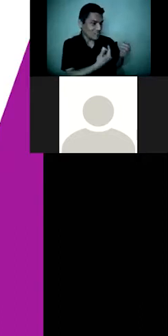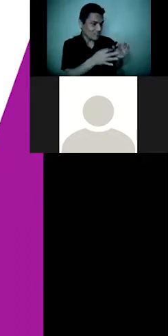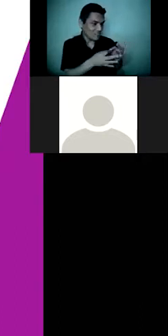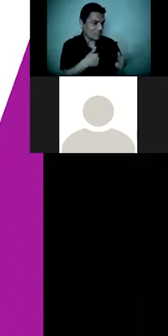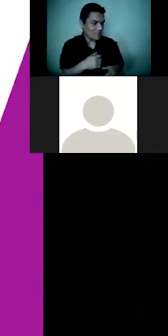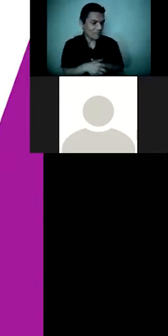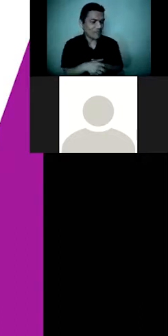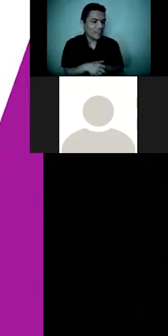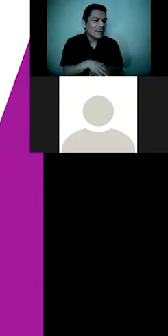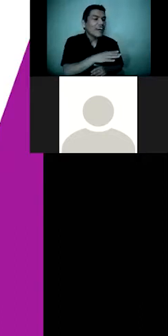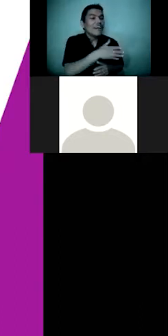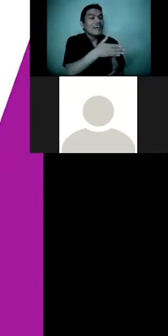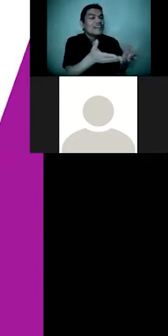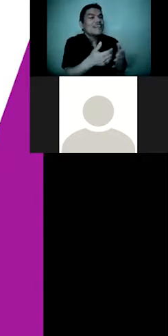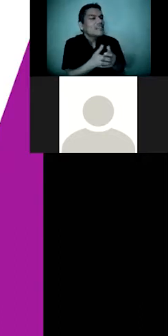ahí en la oficina, ¿no?